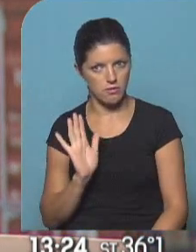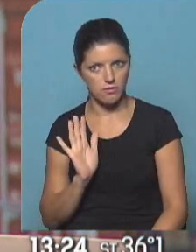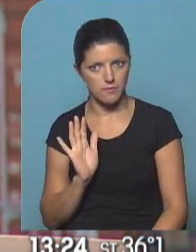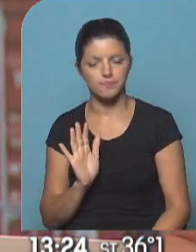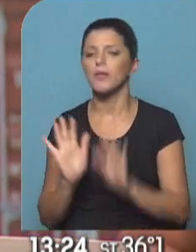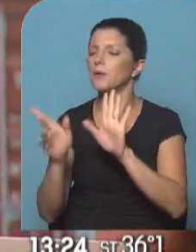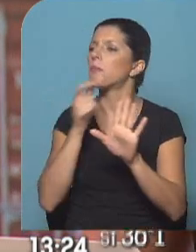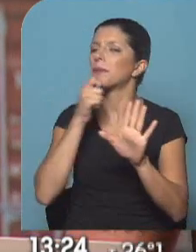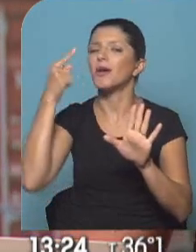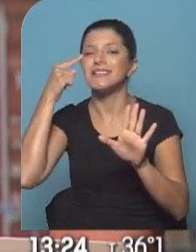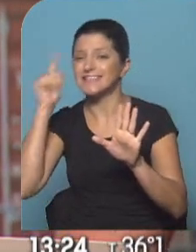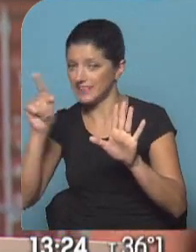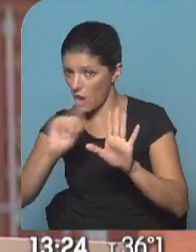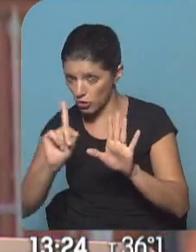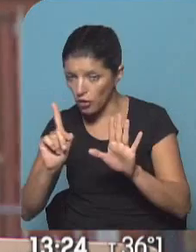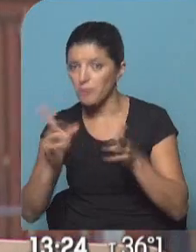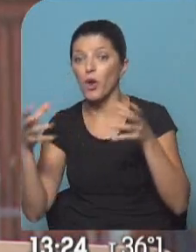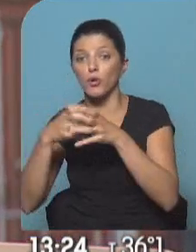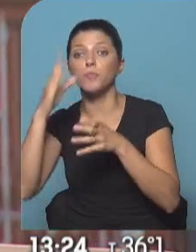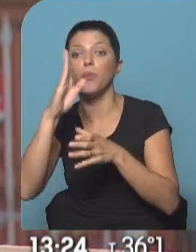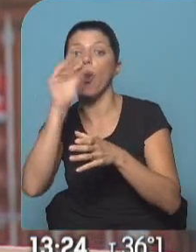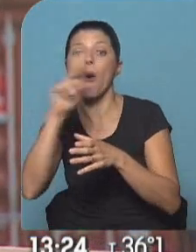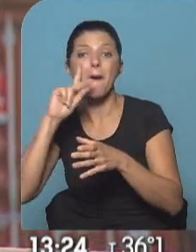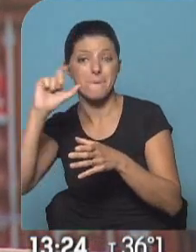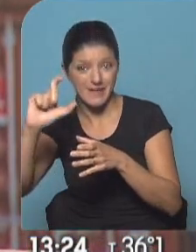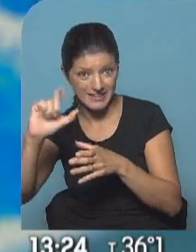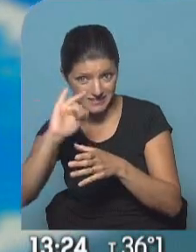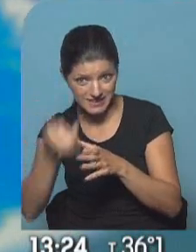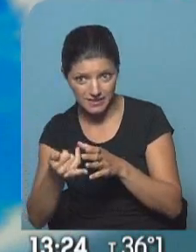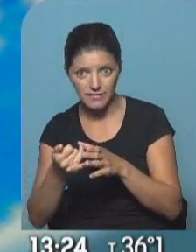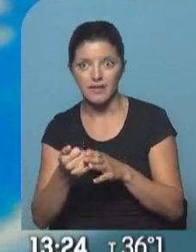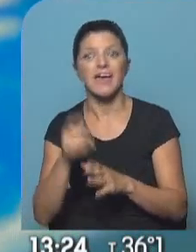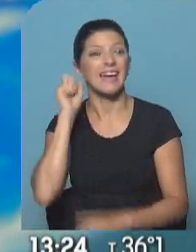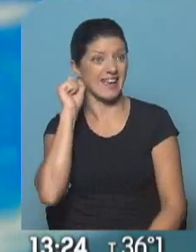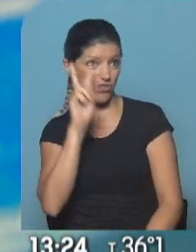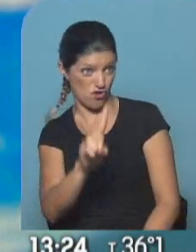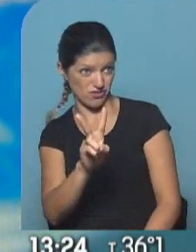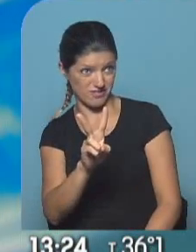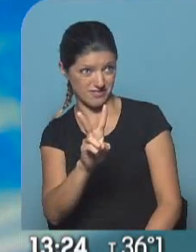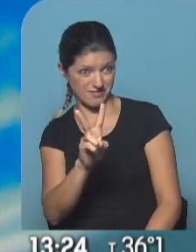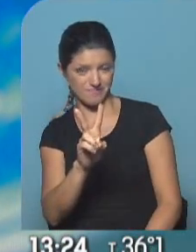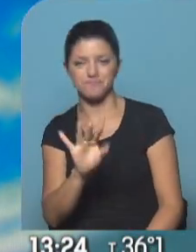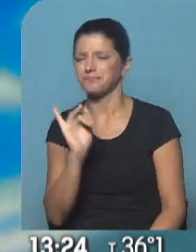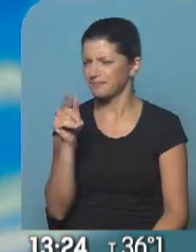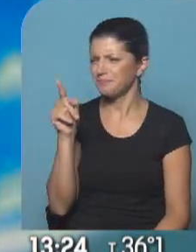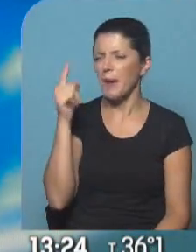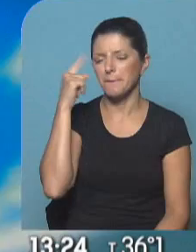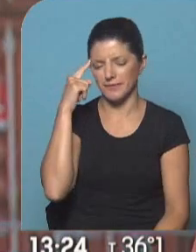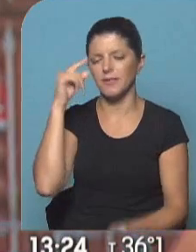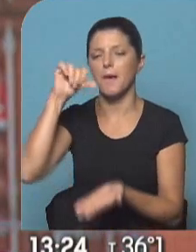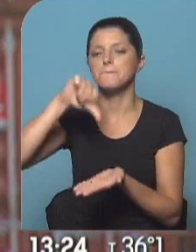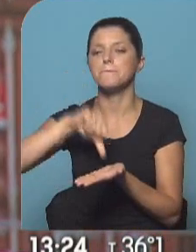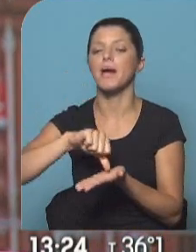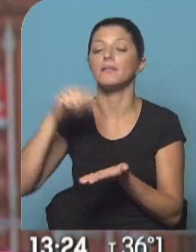salvo China, pero China ya empezó a caminar por otro camino. Es 1 a 1, es G2. Claro, exactamente. Es el G2. China, vos fijate que,